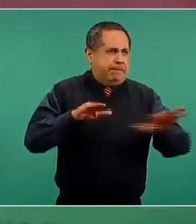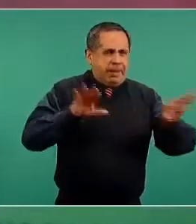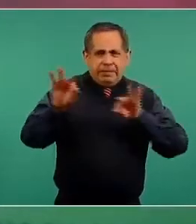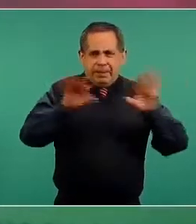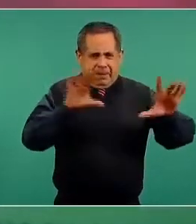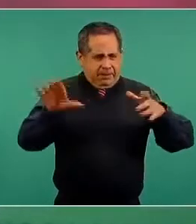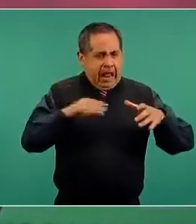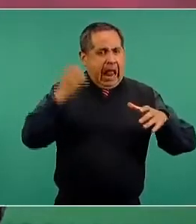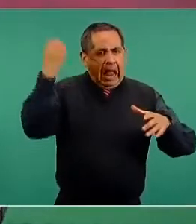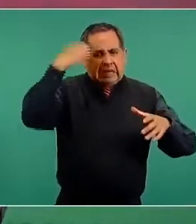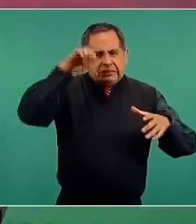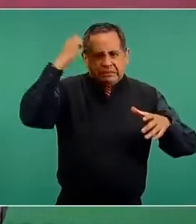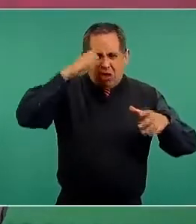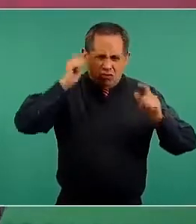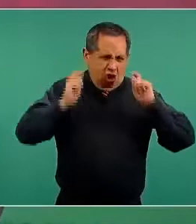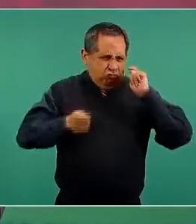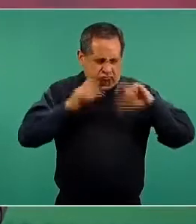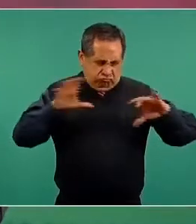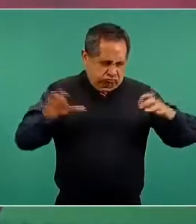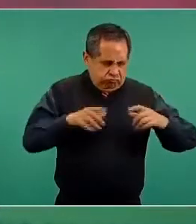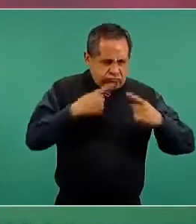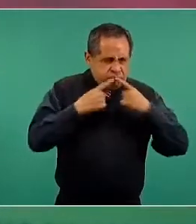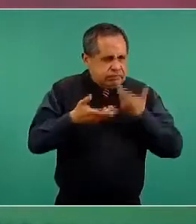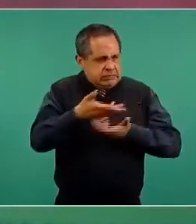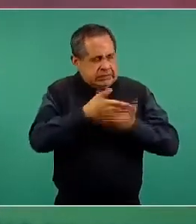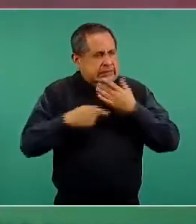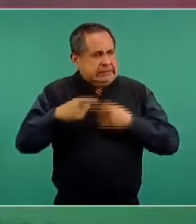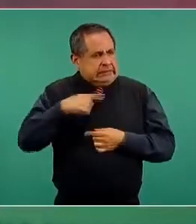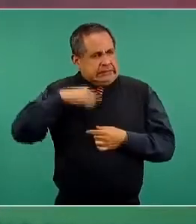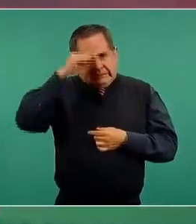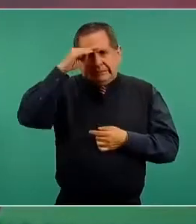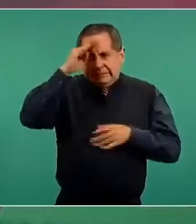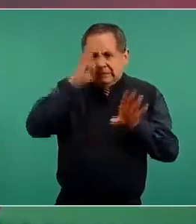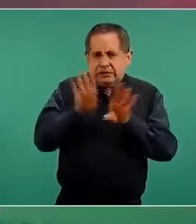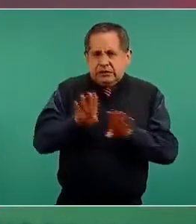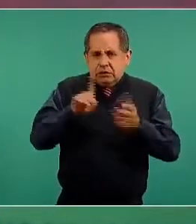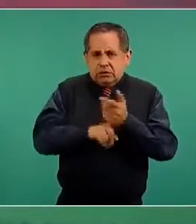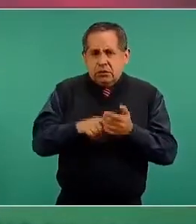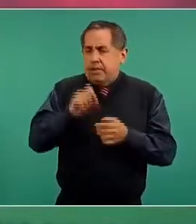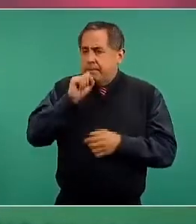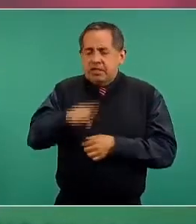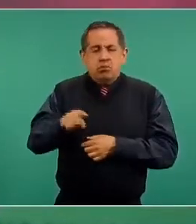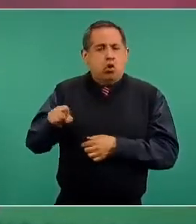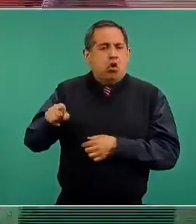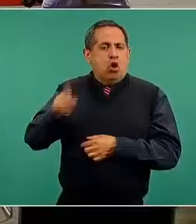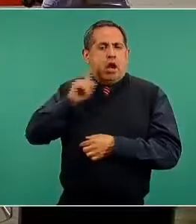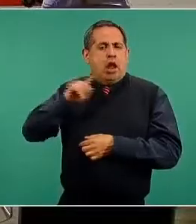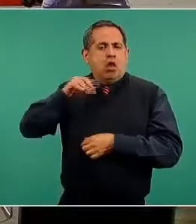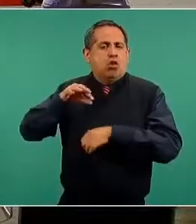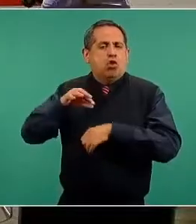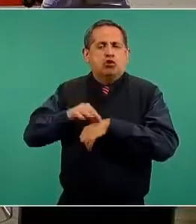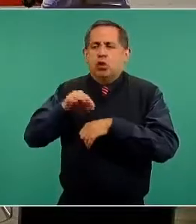personas expertas que hicieran precisamente la reflexión que a lo mejor la doctora Etienne está planteando.